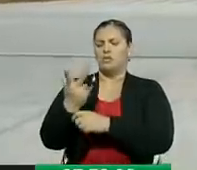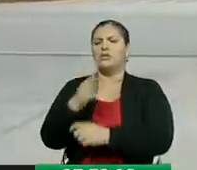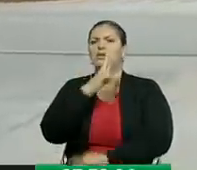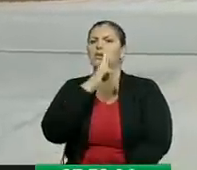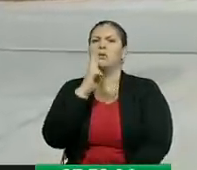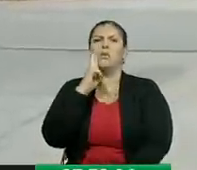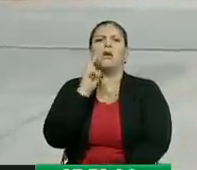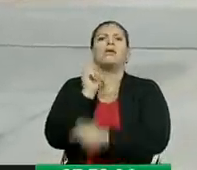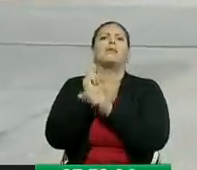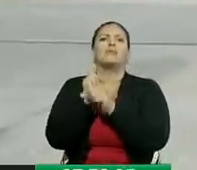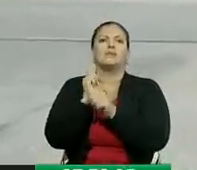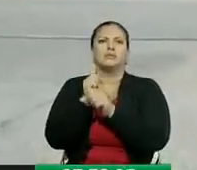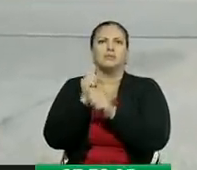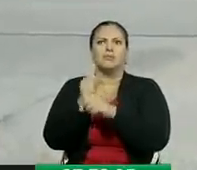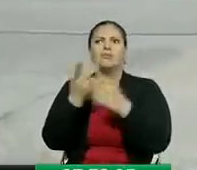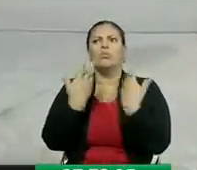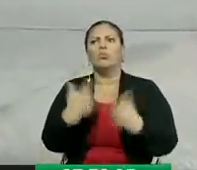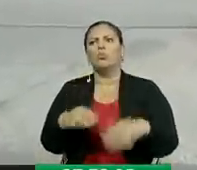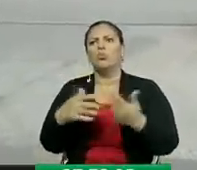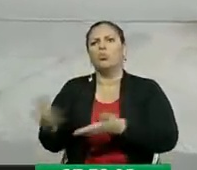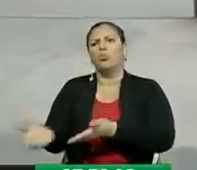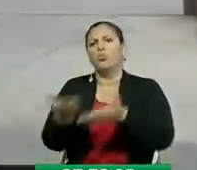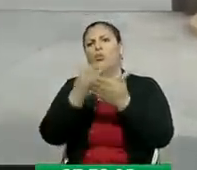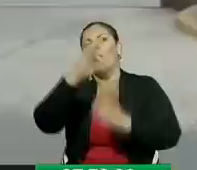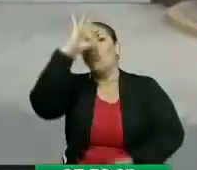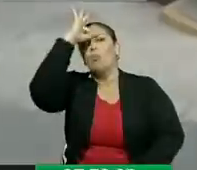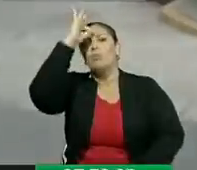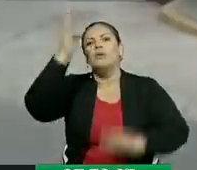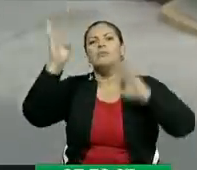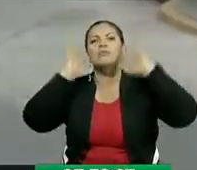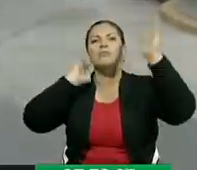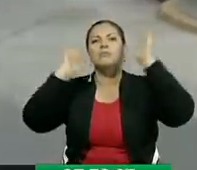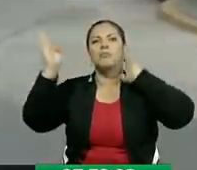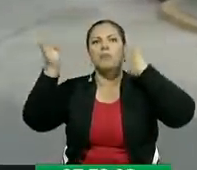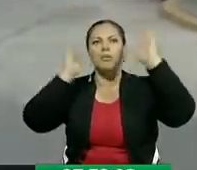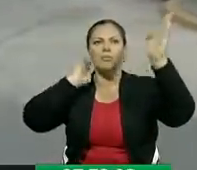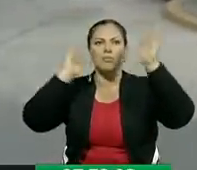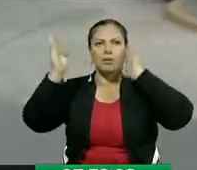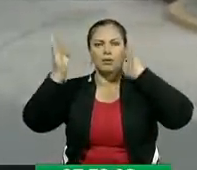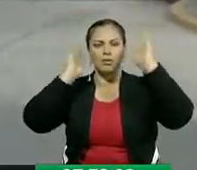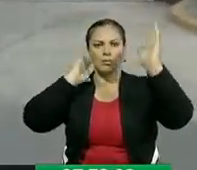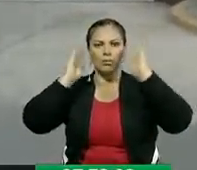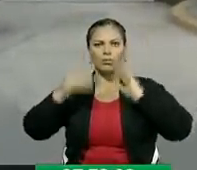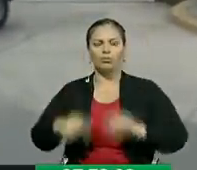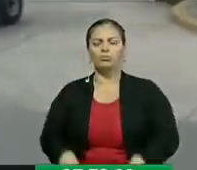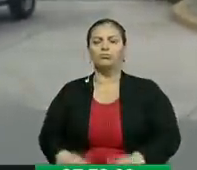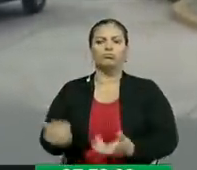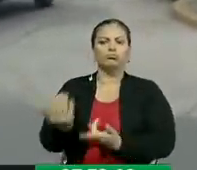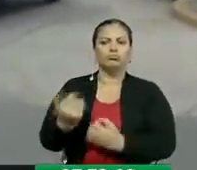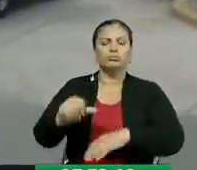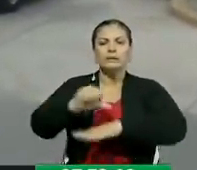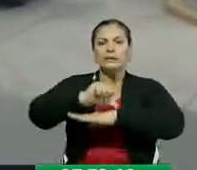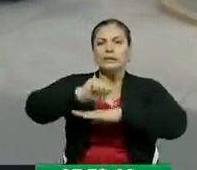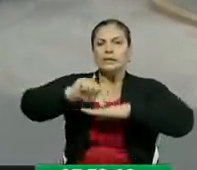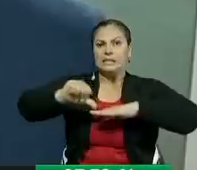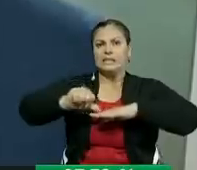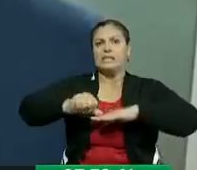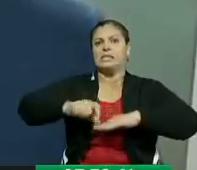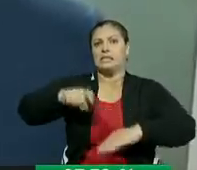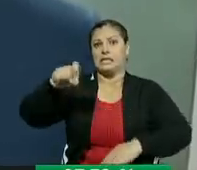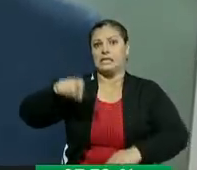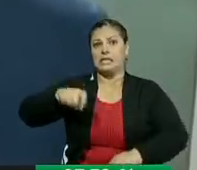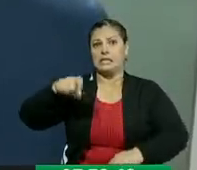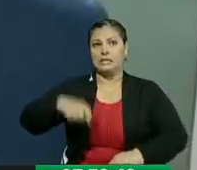salud asilada en Babahoyo, a la espera de una nueva intervención quirúrgica que le permita mejorar su delicado estado de salud.